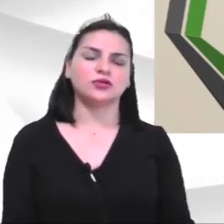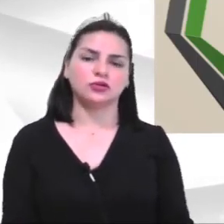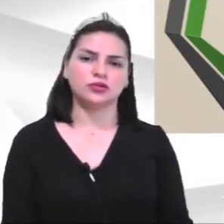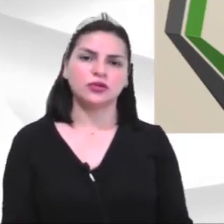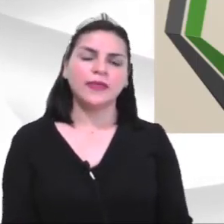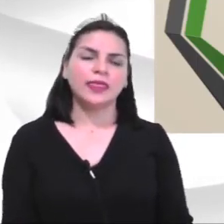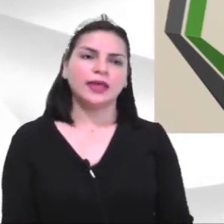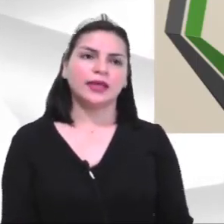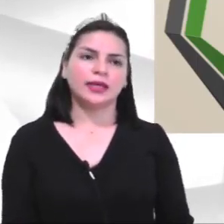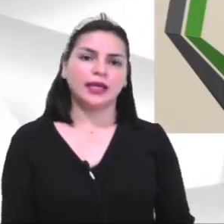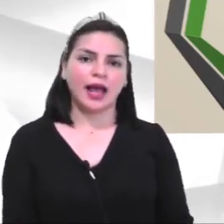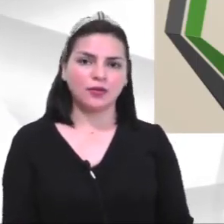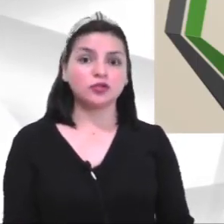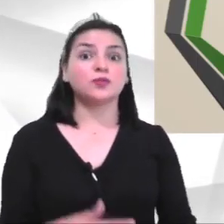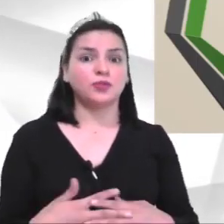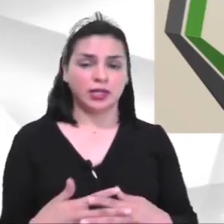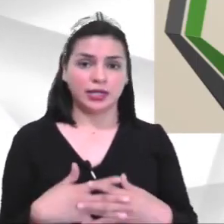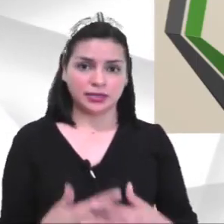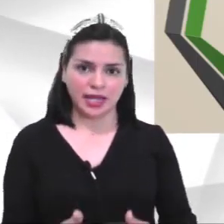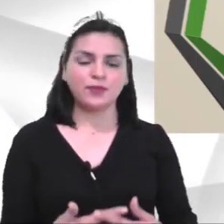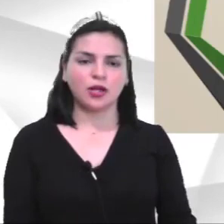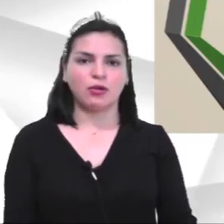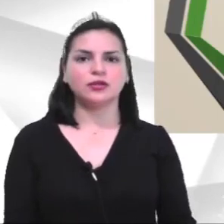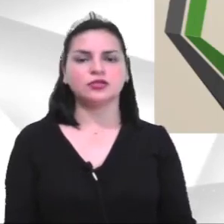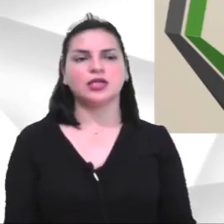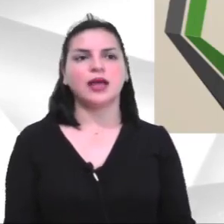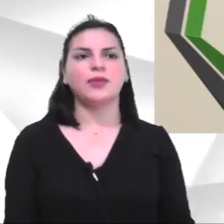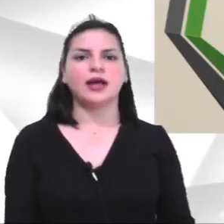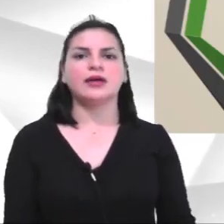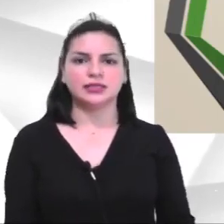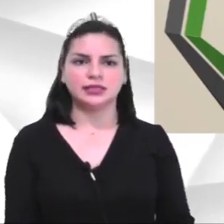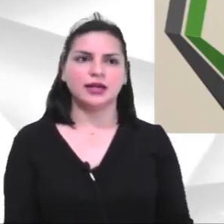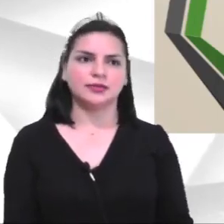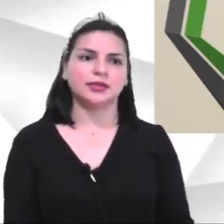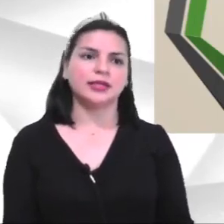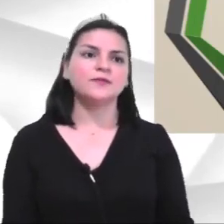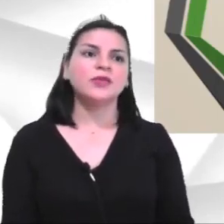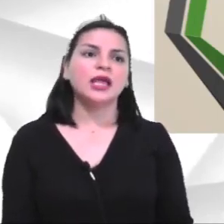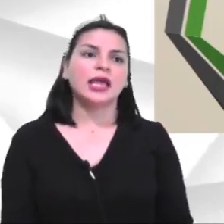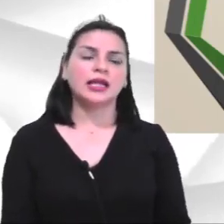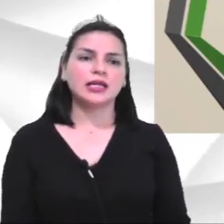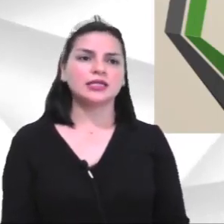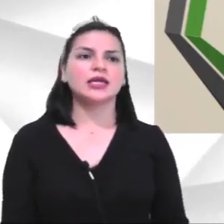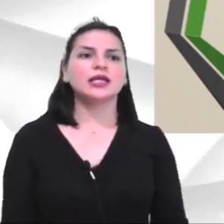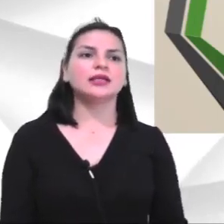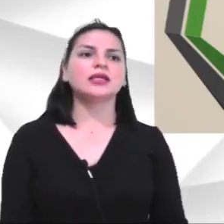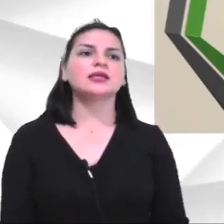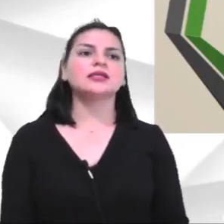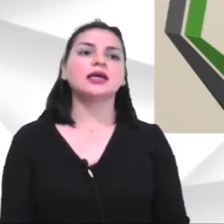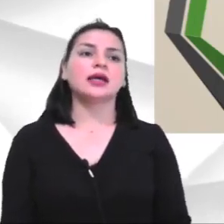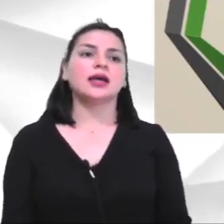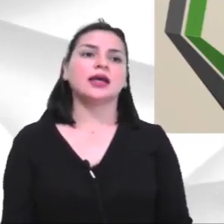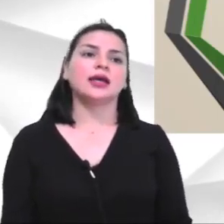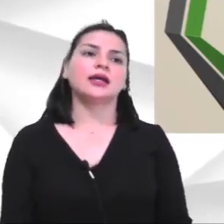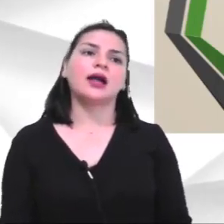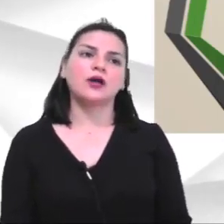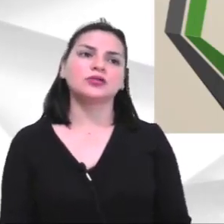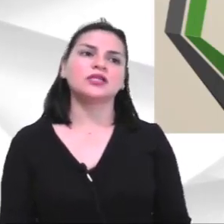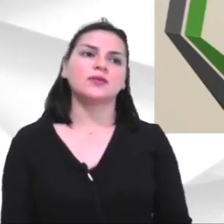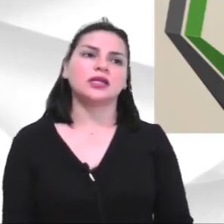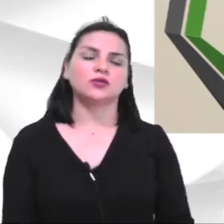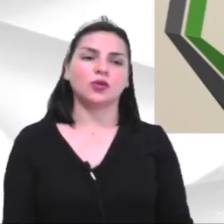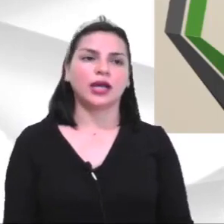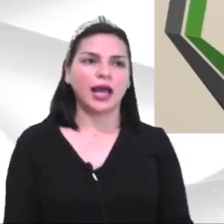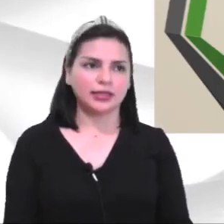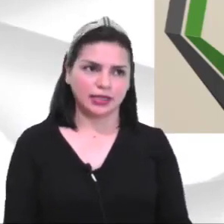lo que nosotros queramos, siempre y cuando sea para avanzar, ¿verdad? En la siguiente dice